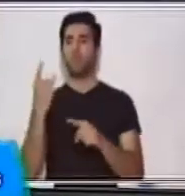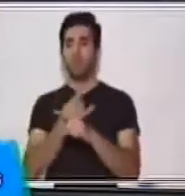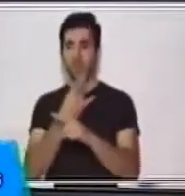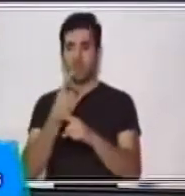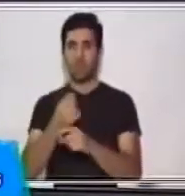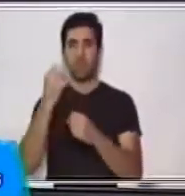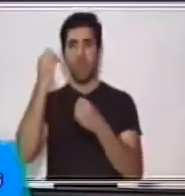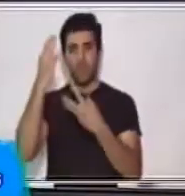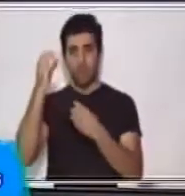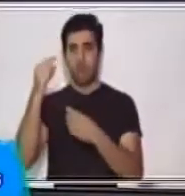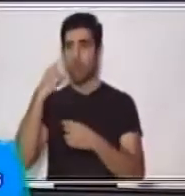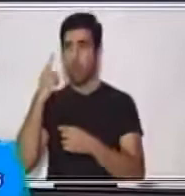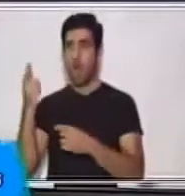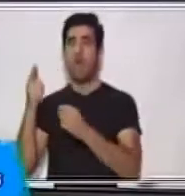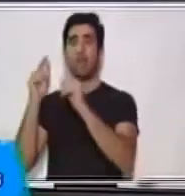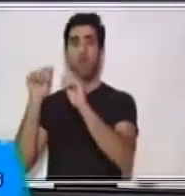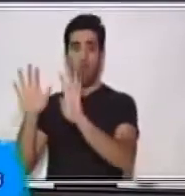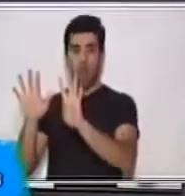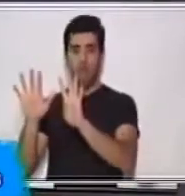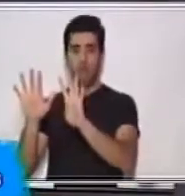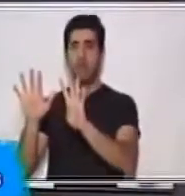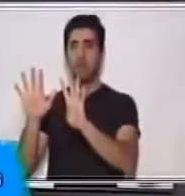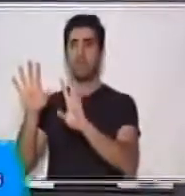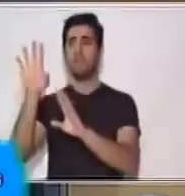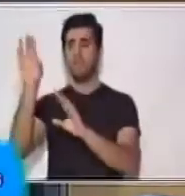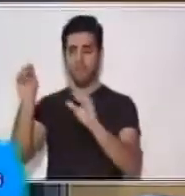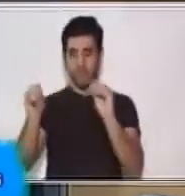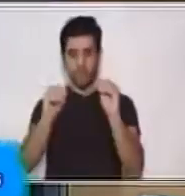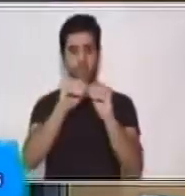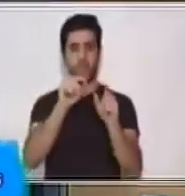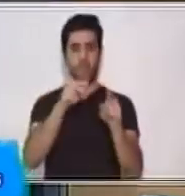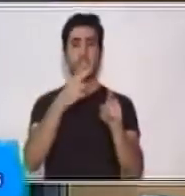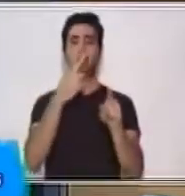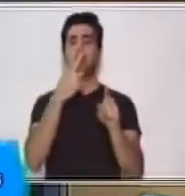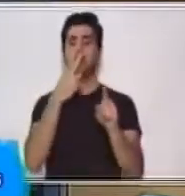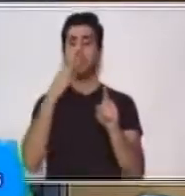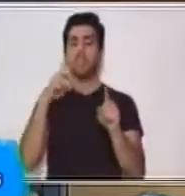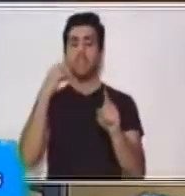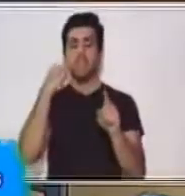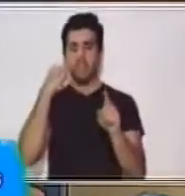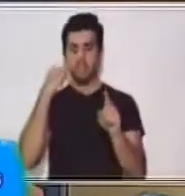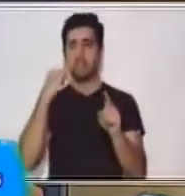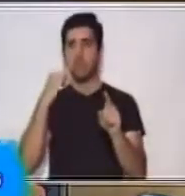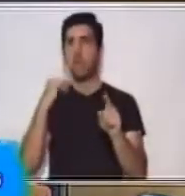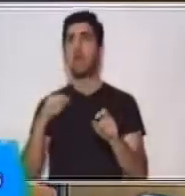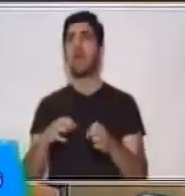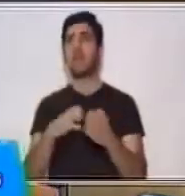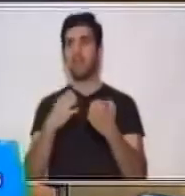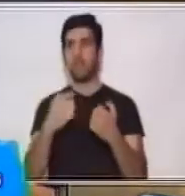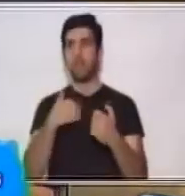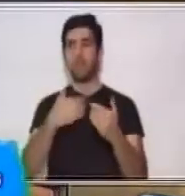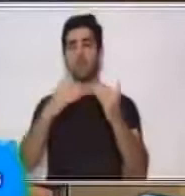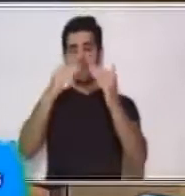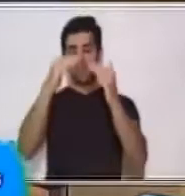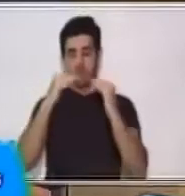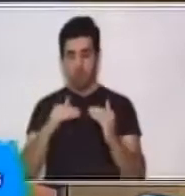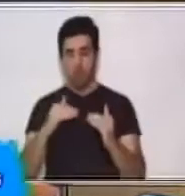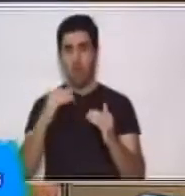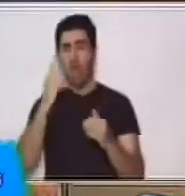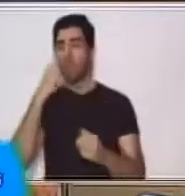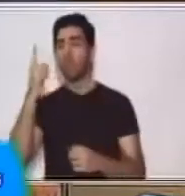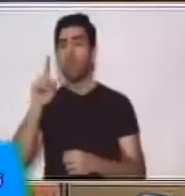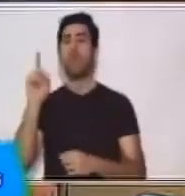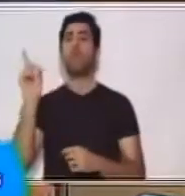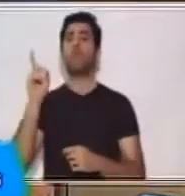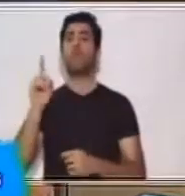9. Y lo relacionamos con la hipotenusa. Correcto. Con y hipotenusa. de esta manera sigo al siguiente paso, que es